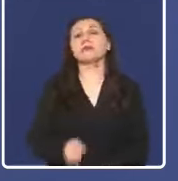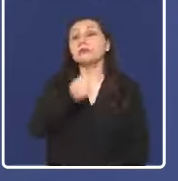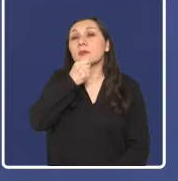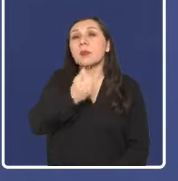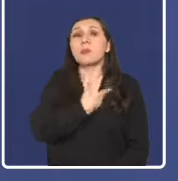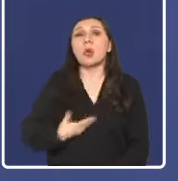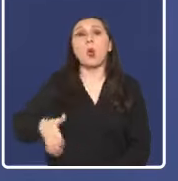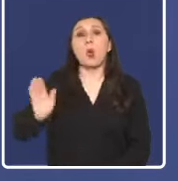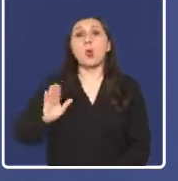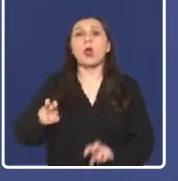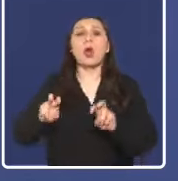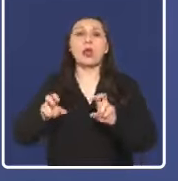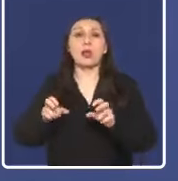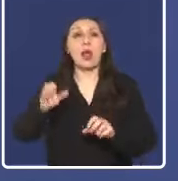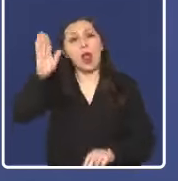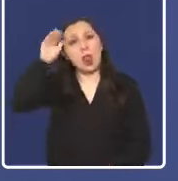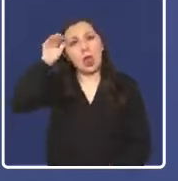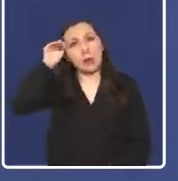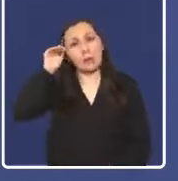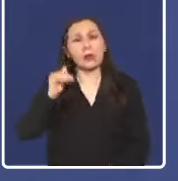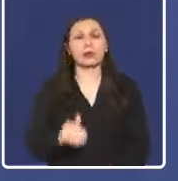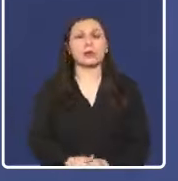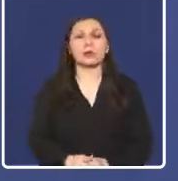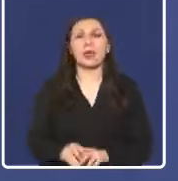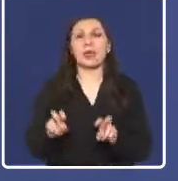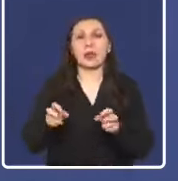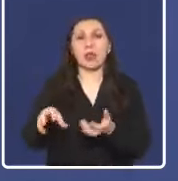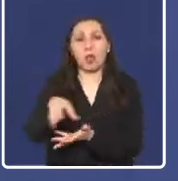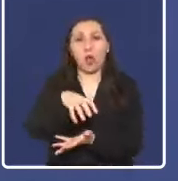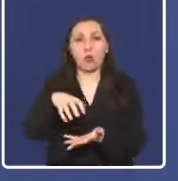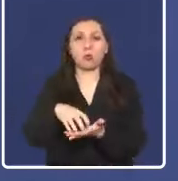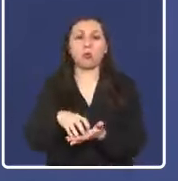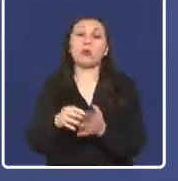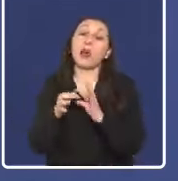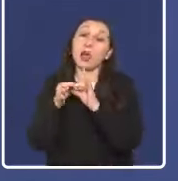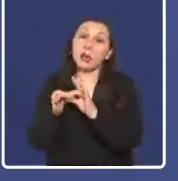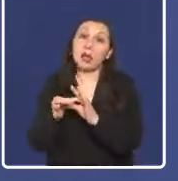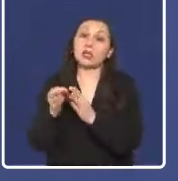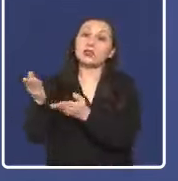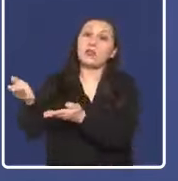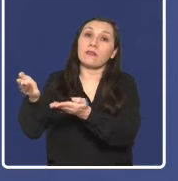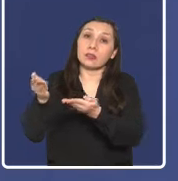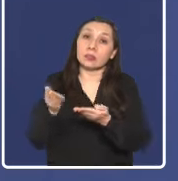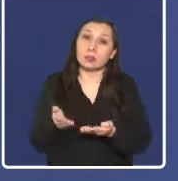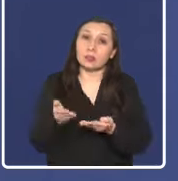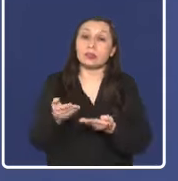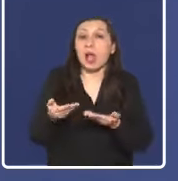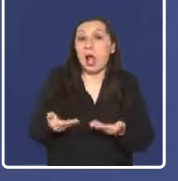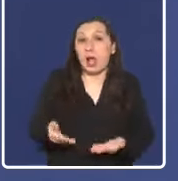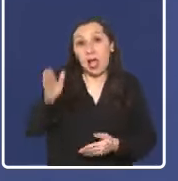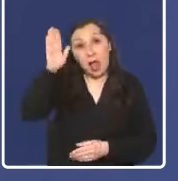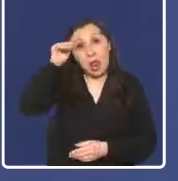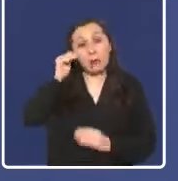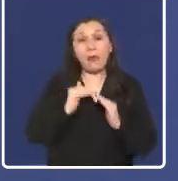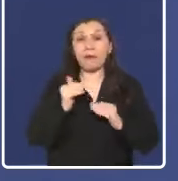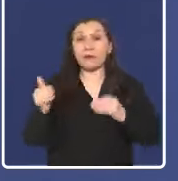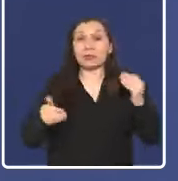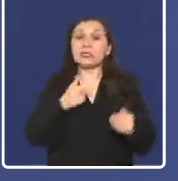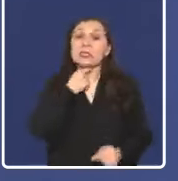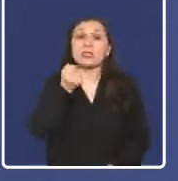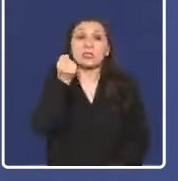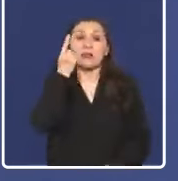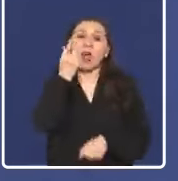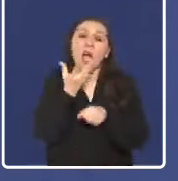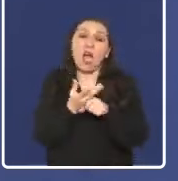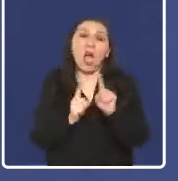Presidente, hola, ¿qué tal? Le saluda Radio Lampa 94.1 FM, Radio de la Comuna. Agradecemos mucho su visita y ya que se encuentra en Lampa, sus vecinos quisieran saber